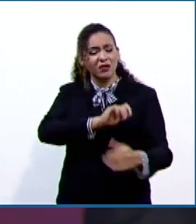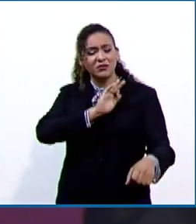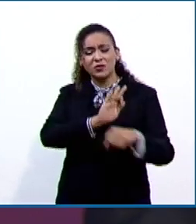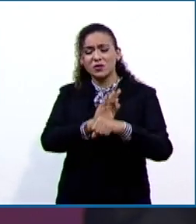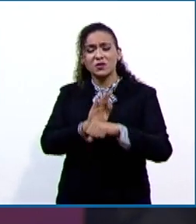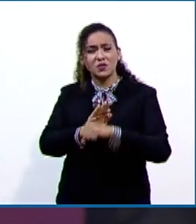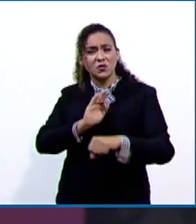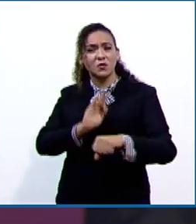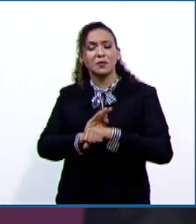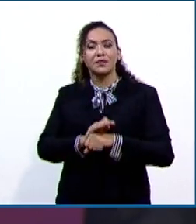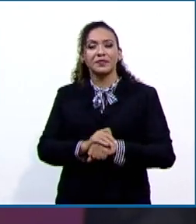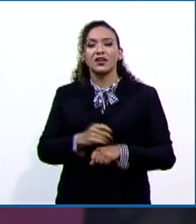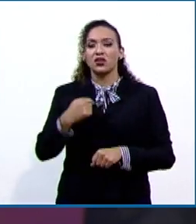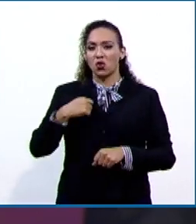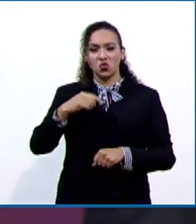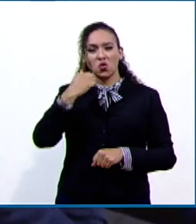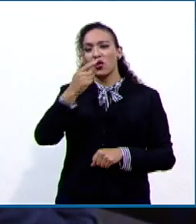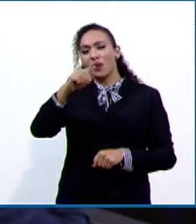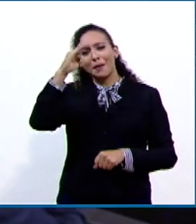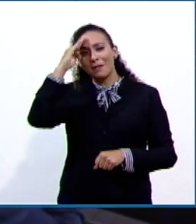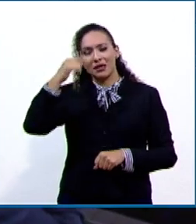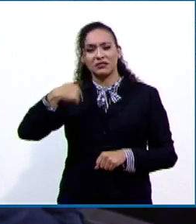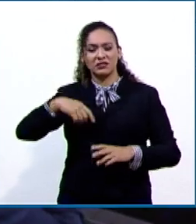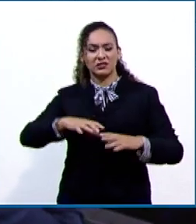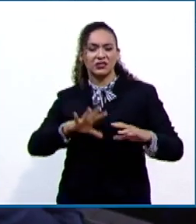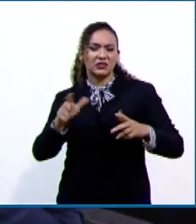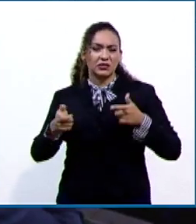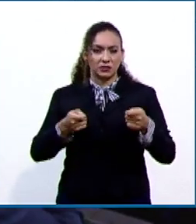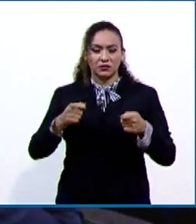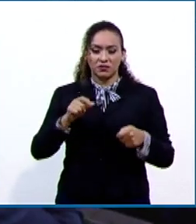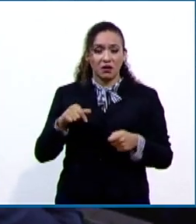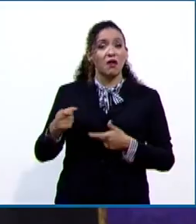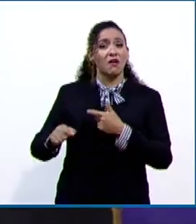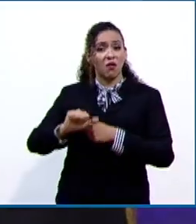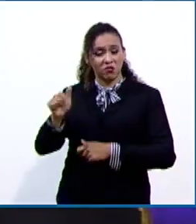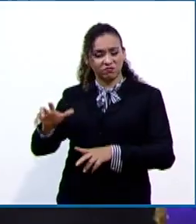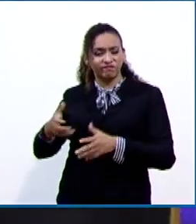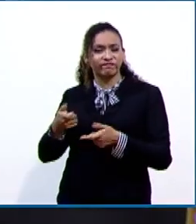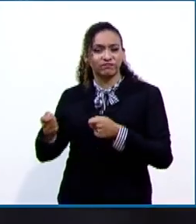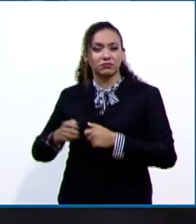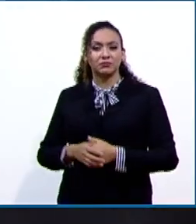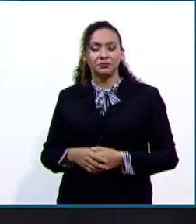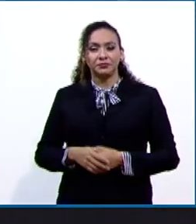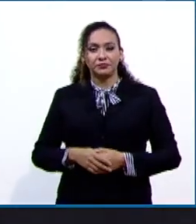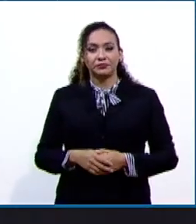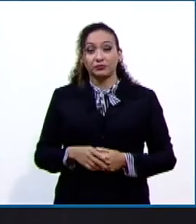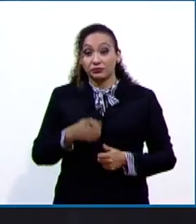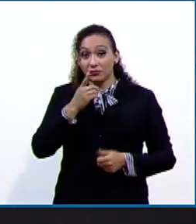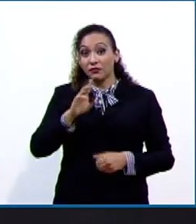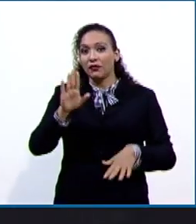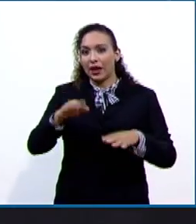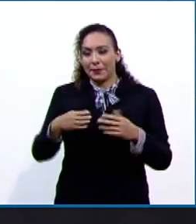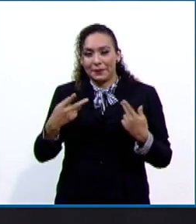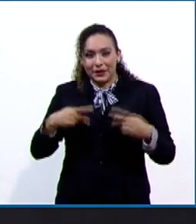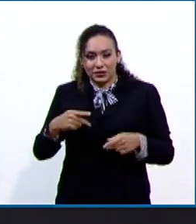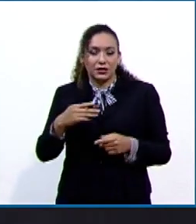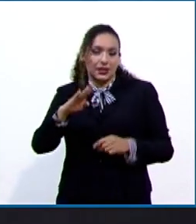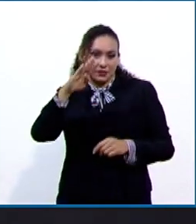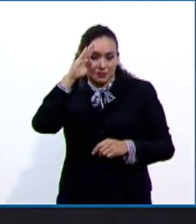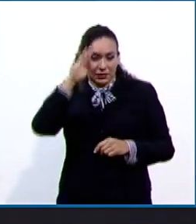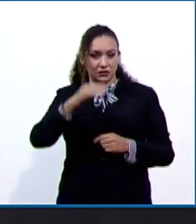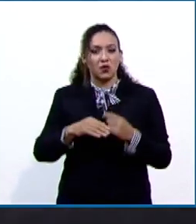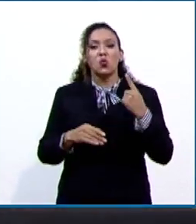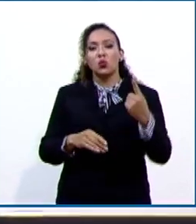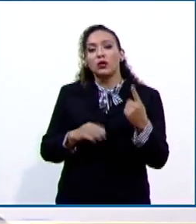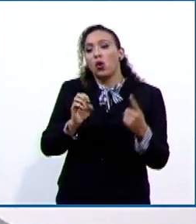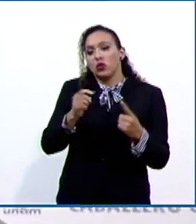un matriarcado anacrónico. Consideró errónea y peligrosa la concepción de que una persona, 100